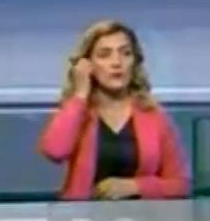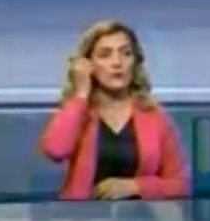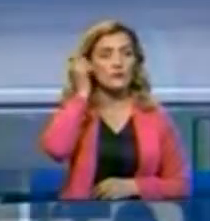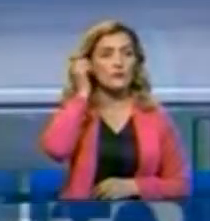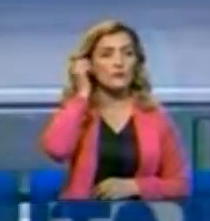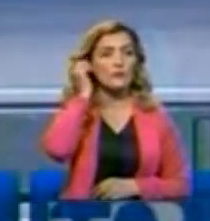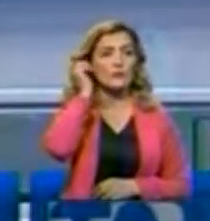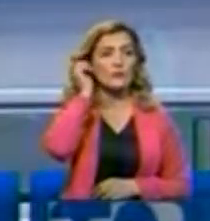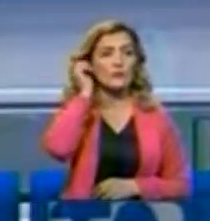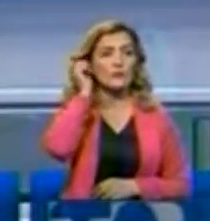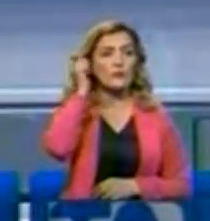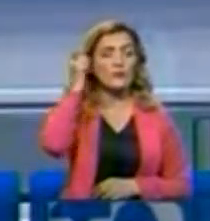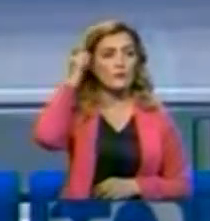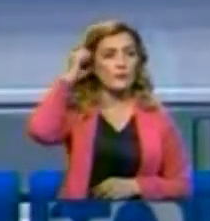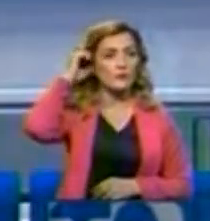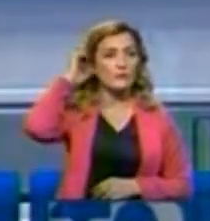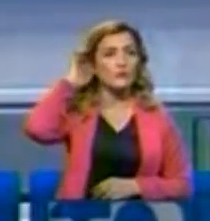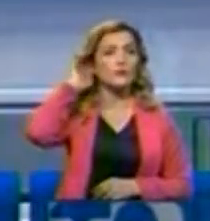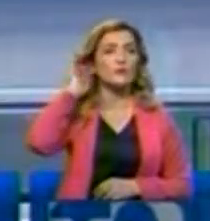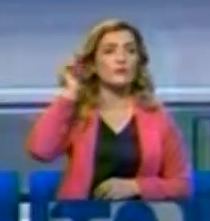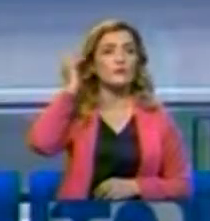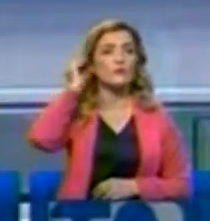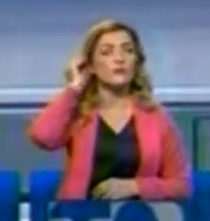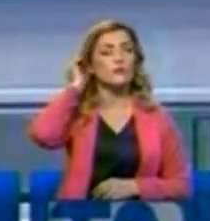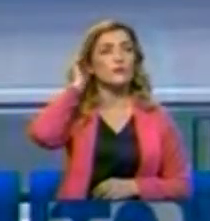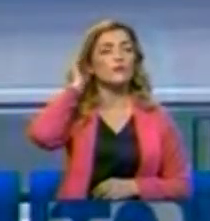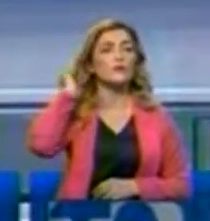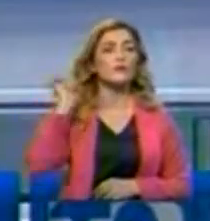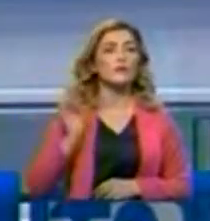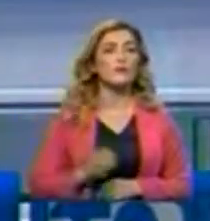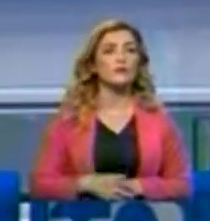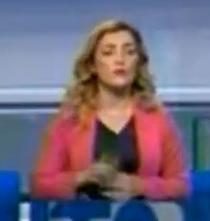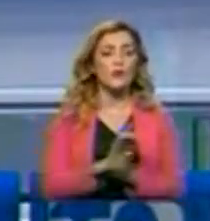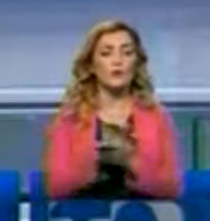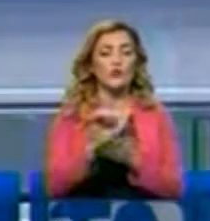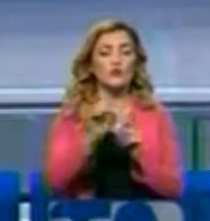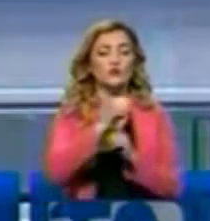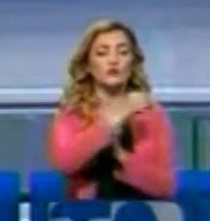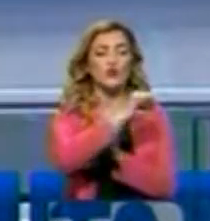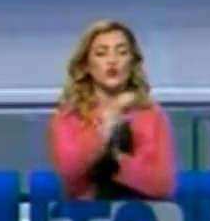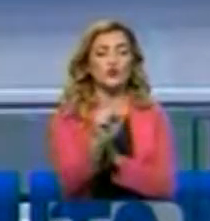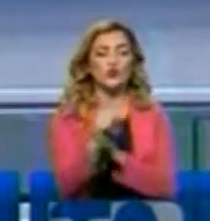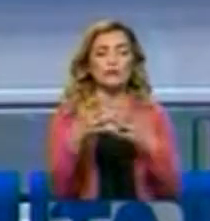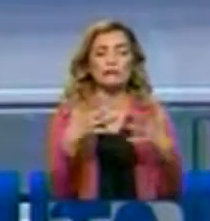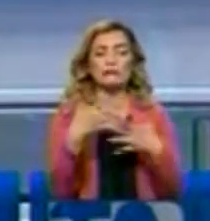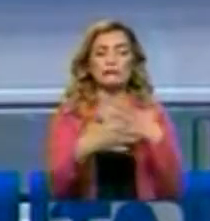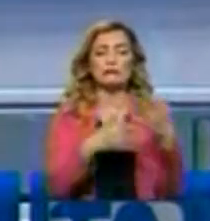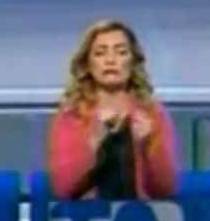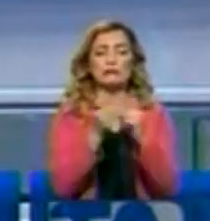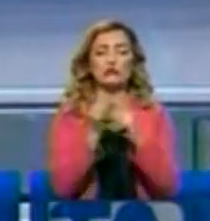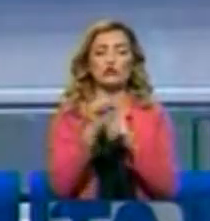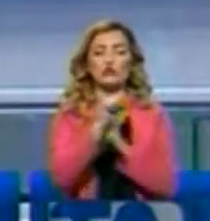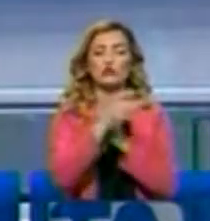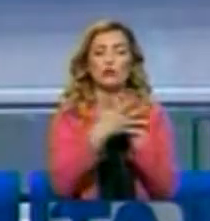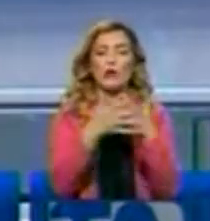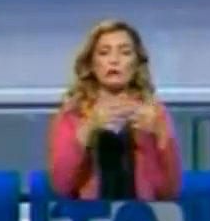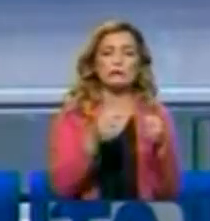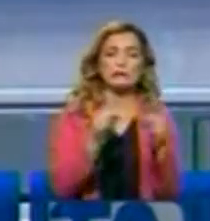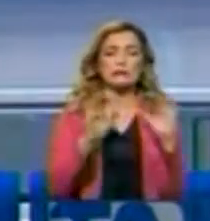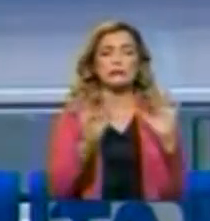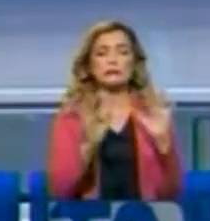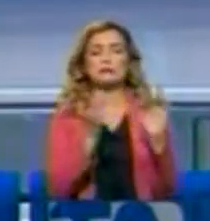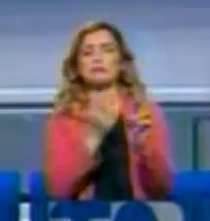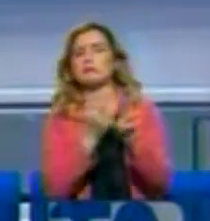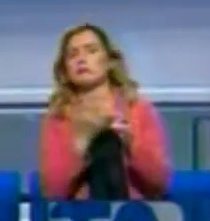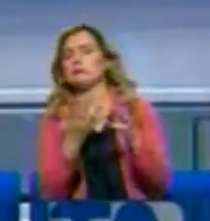Dos decisiones judiciales podrían cambiar la situación del ex vicepresidente Jorge Glass esta semana. Glass tendrá su respuesta, o Glass tendrá respuesta